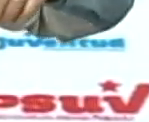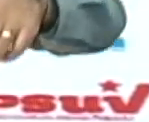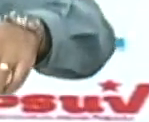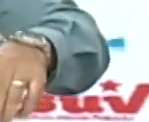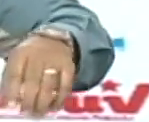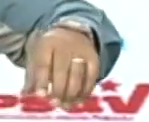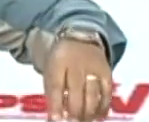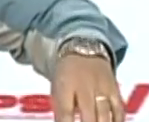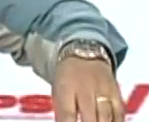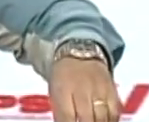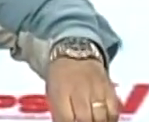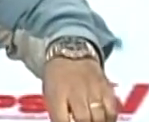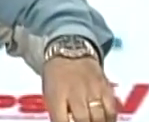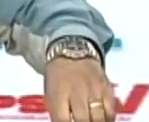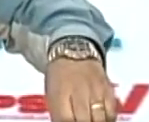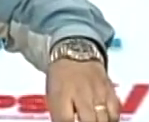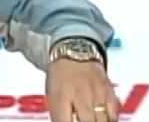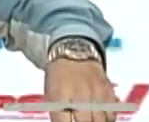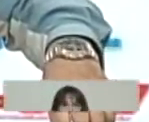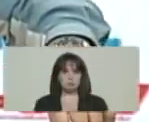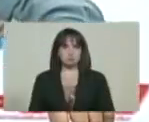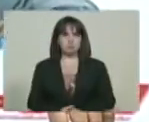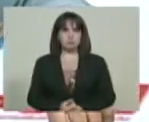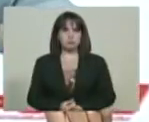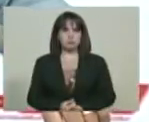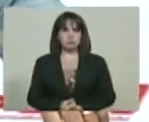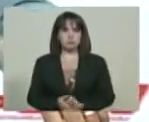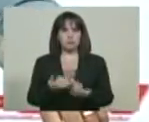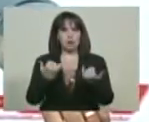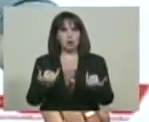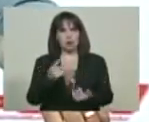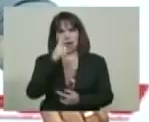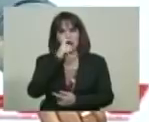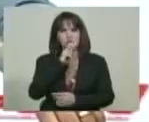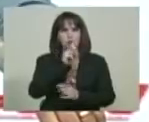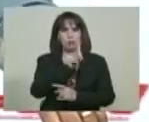¿te acuerdas? Con tu mamá, en el año